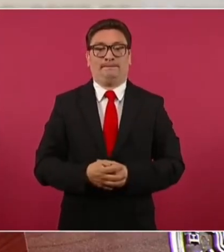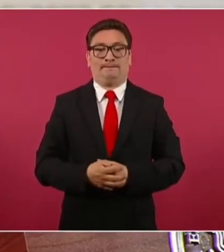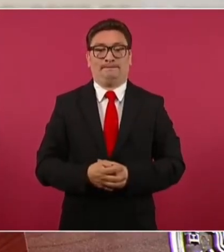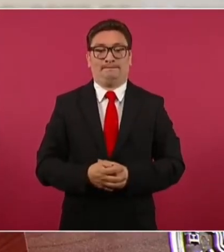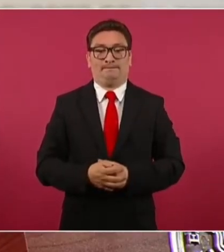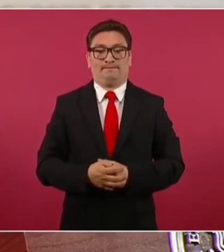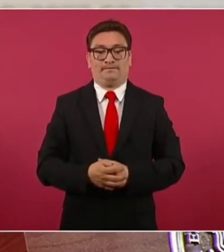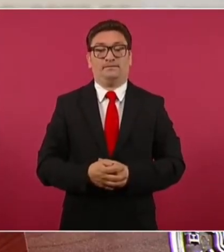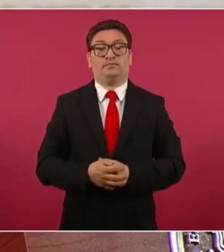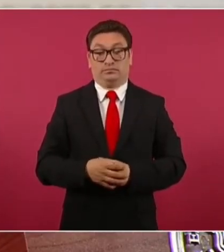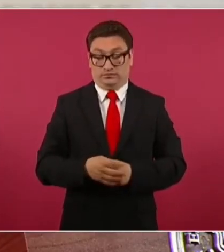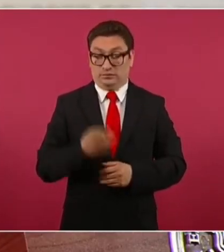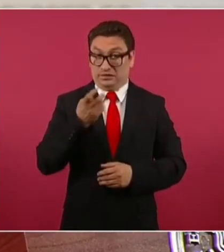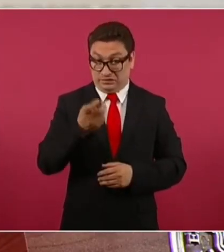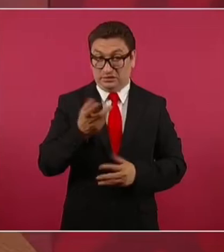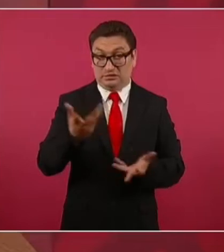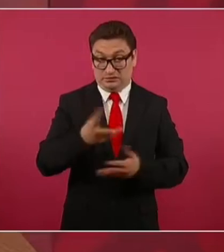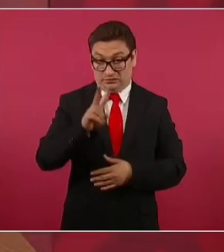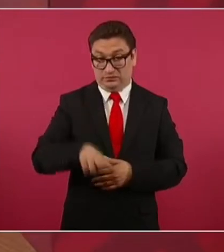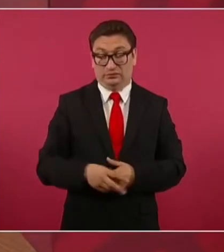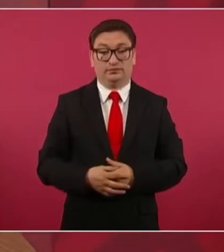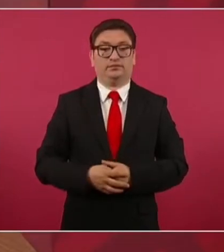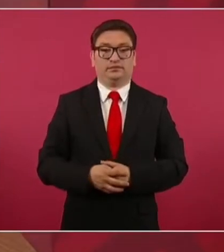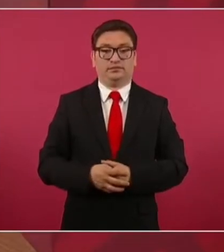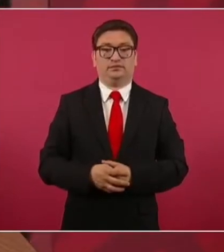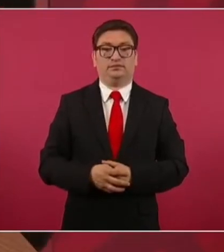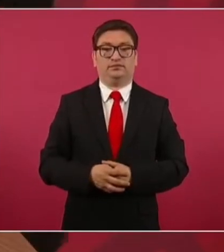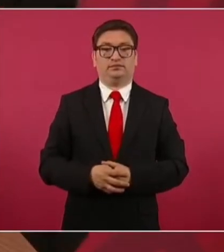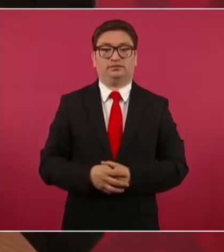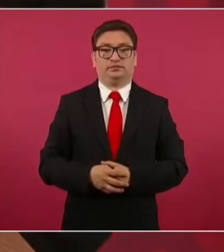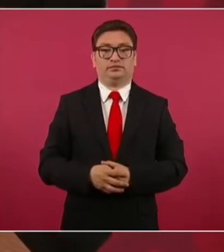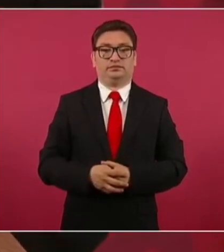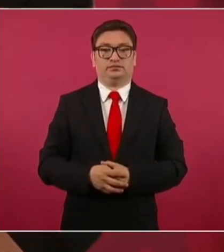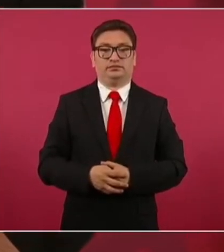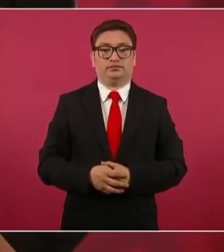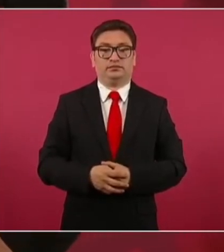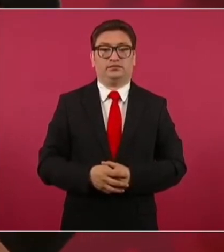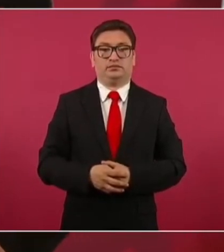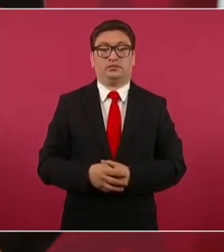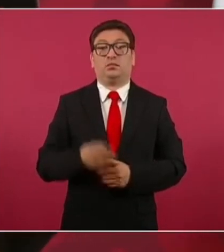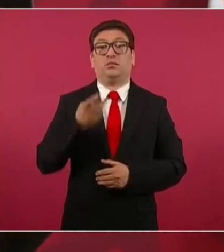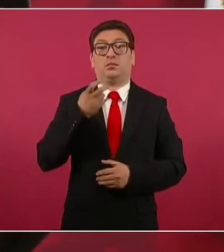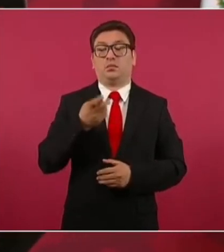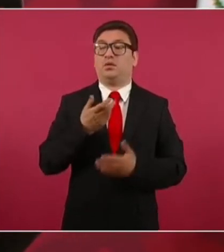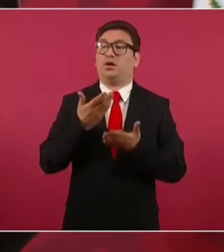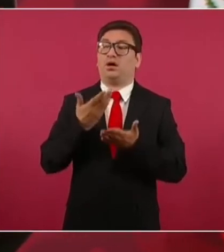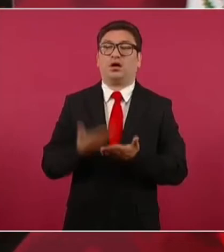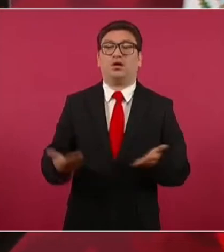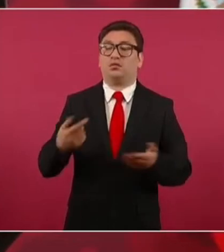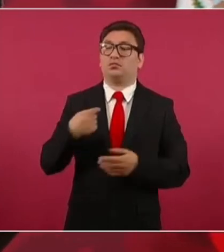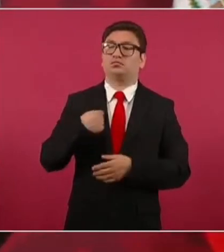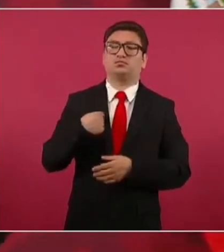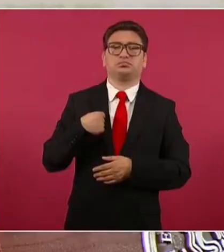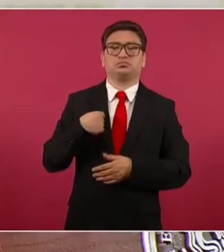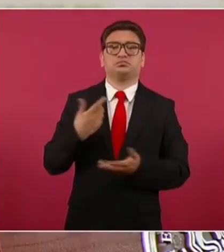Así era. Entonces, en este caso, yo no veo